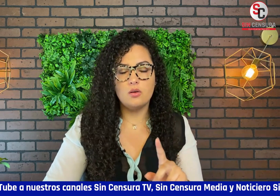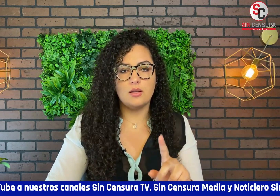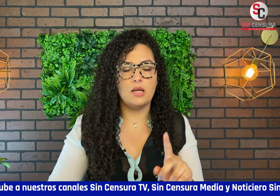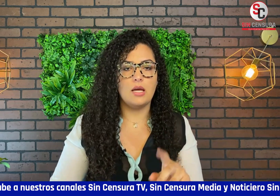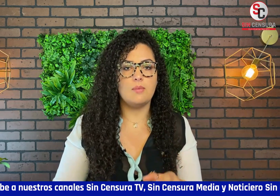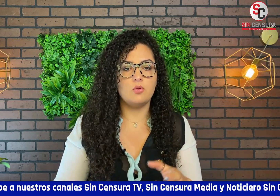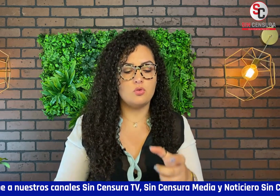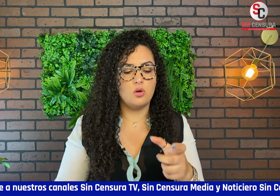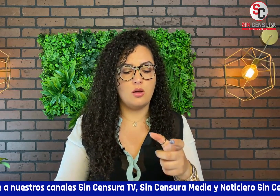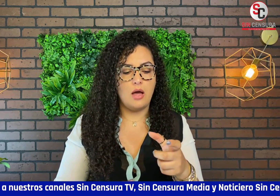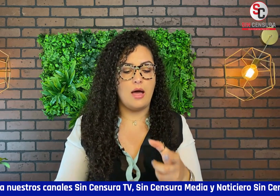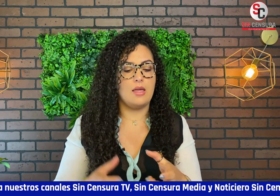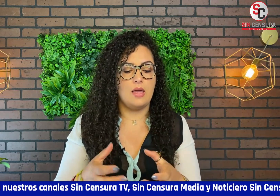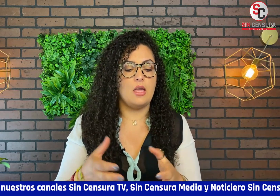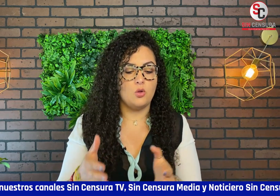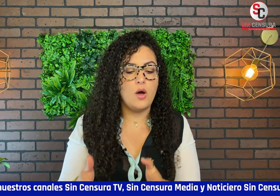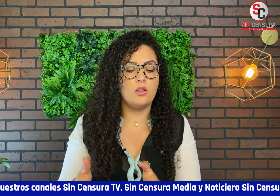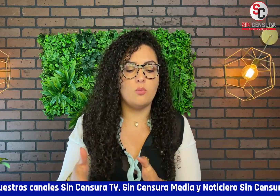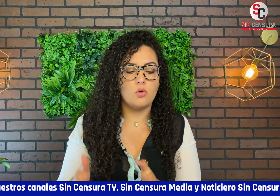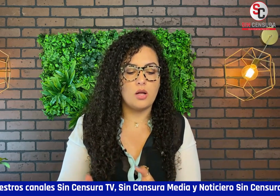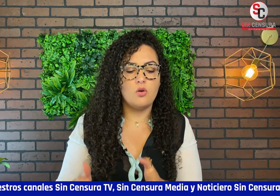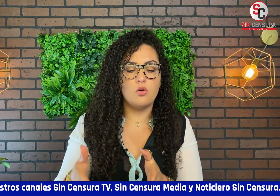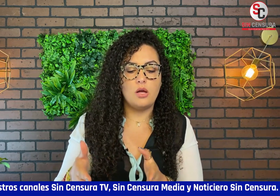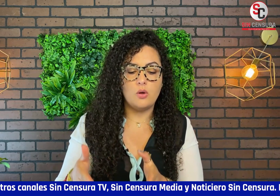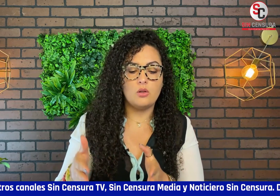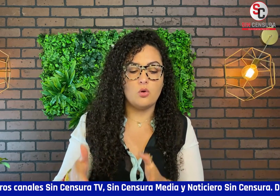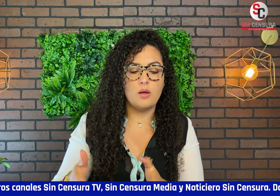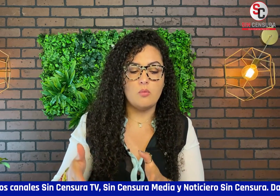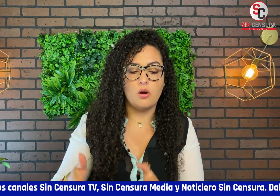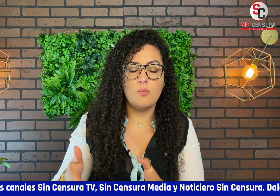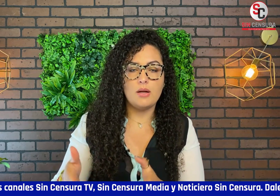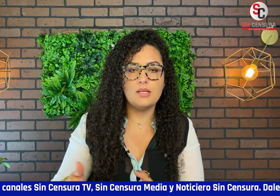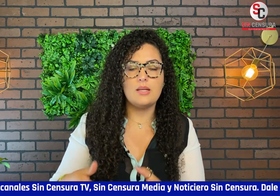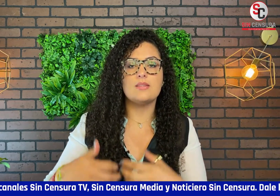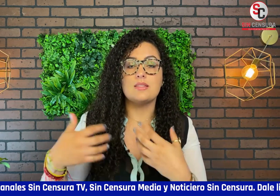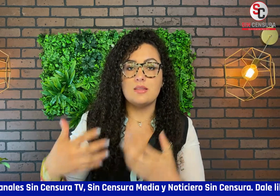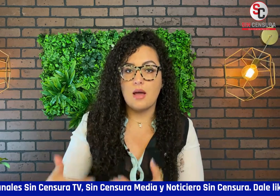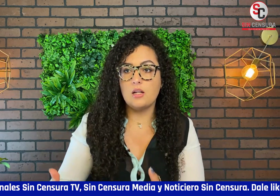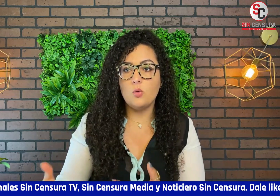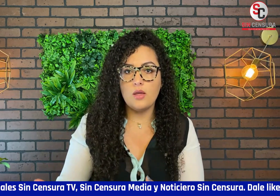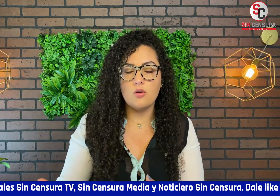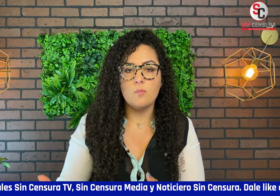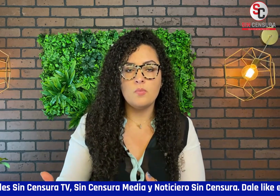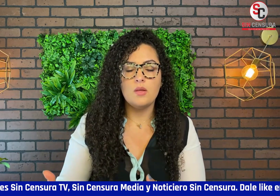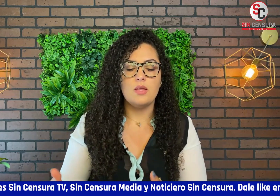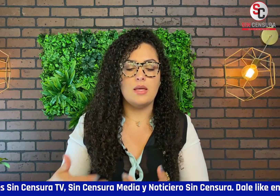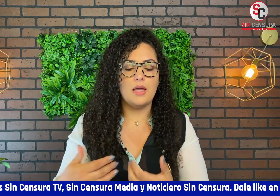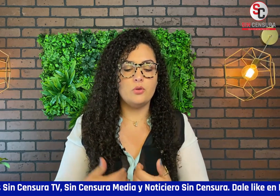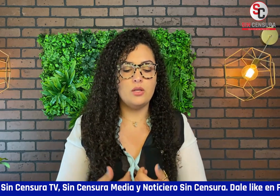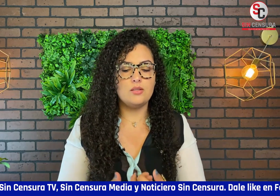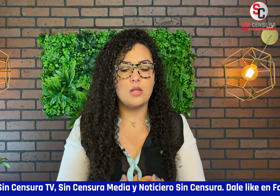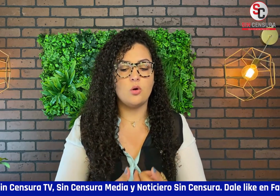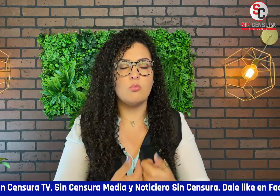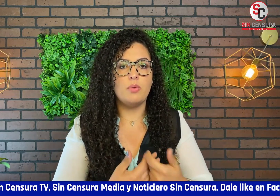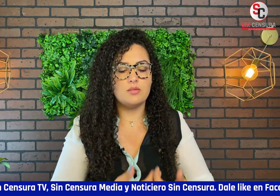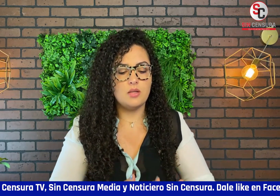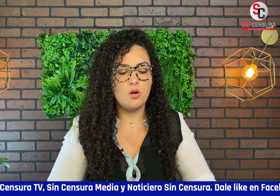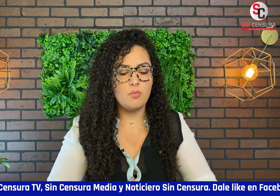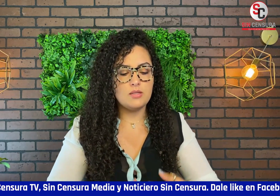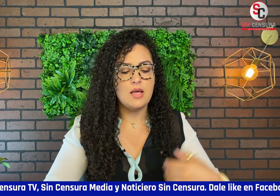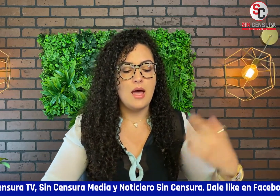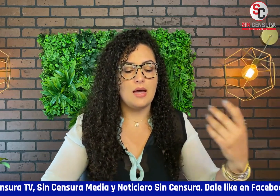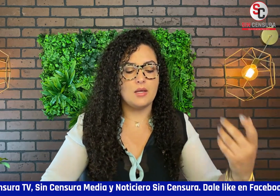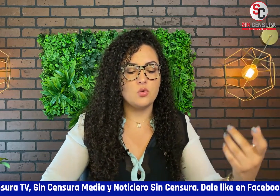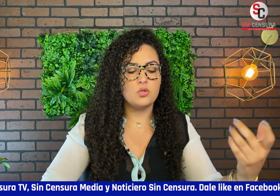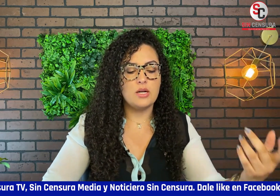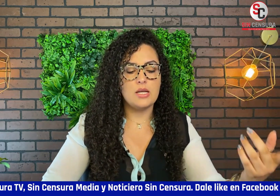raro que tengamos a que Eduardo Rubén Moreno Martínez sea el dueño y que haya utilizado como